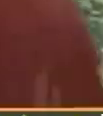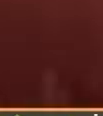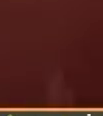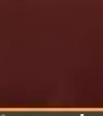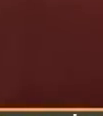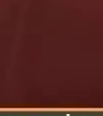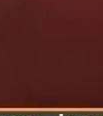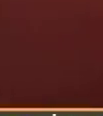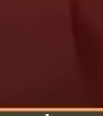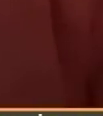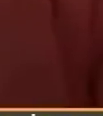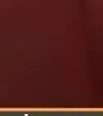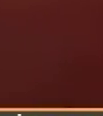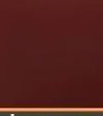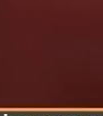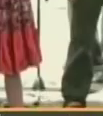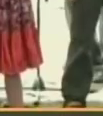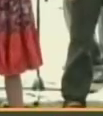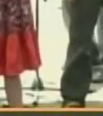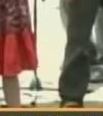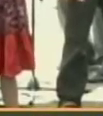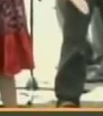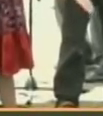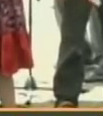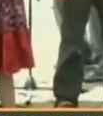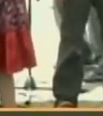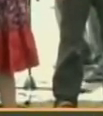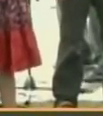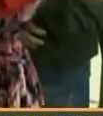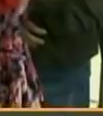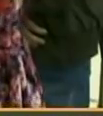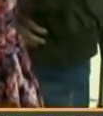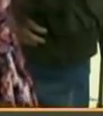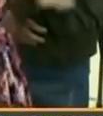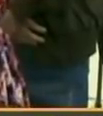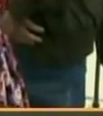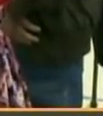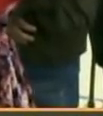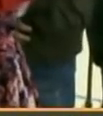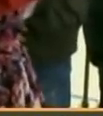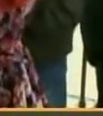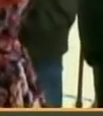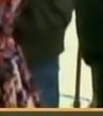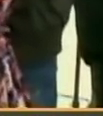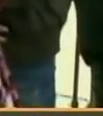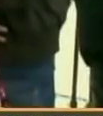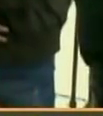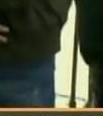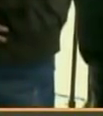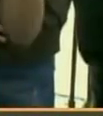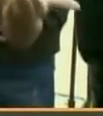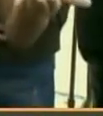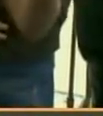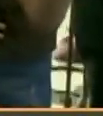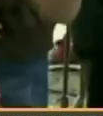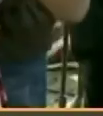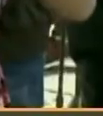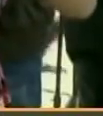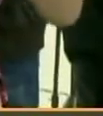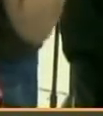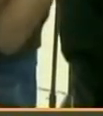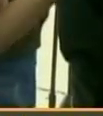país desde esta región y, por supuesto, también importantes para la región. Vamos a escuchar parte del ambiente que se vive en Delta Macuro.